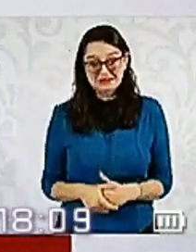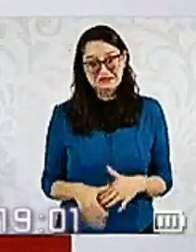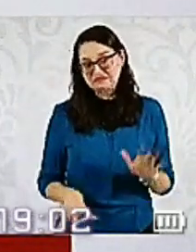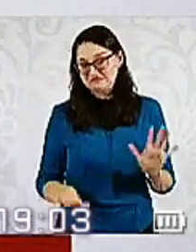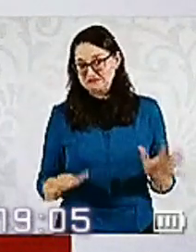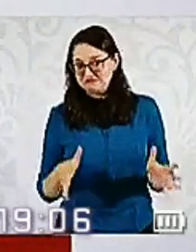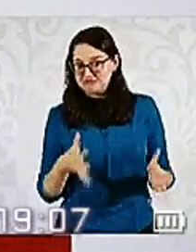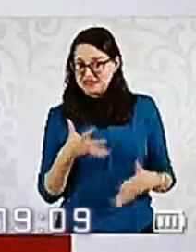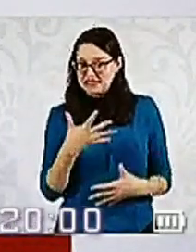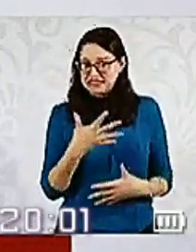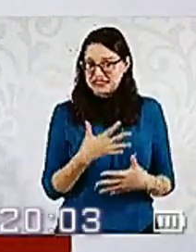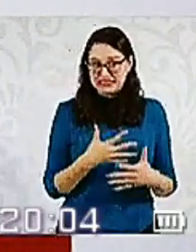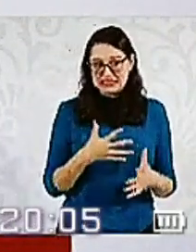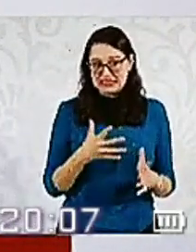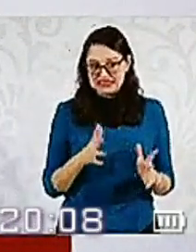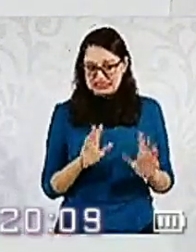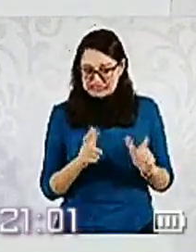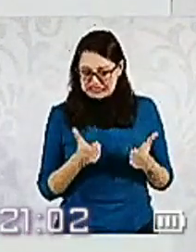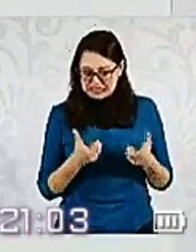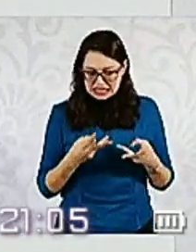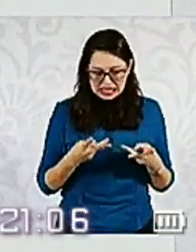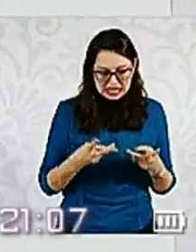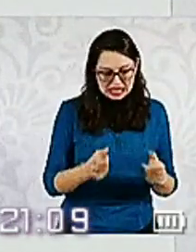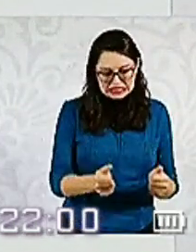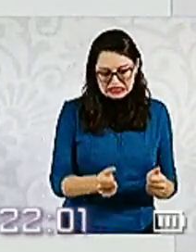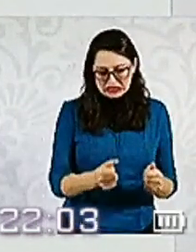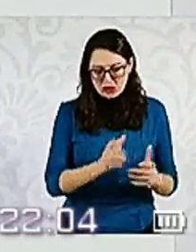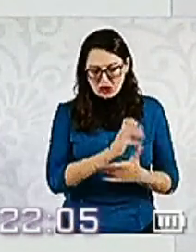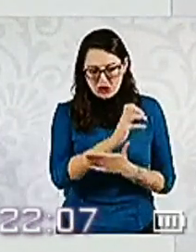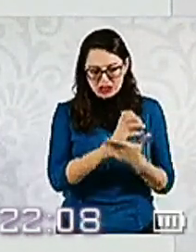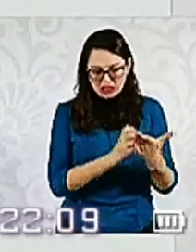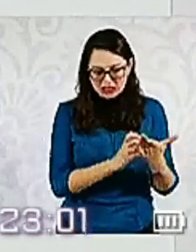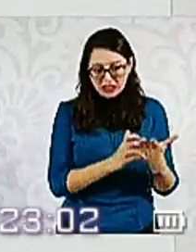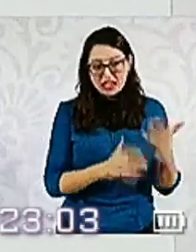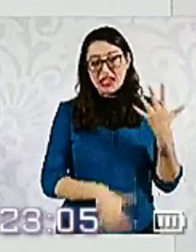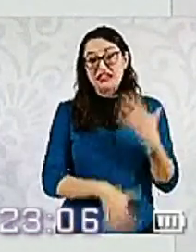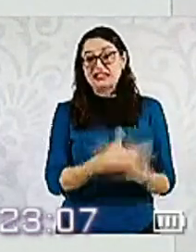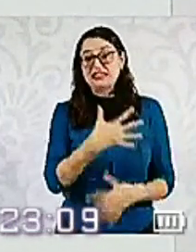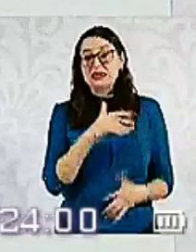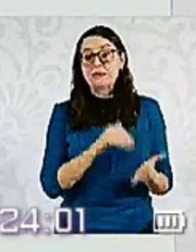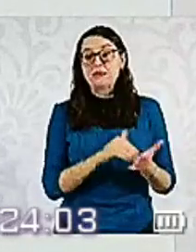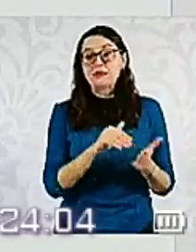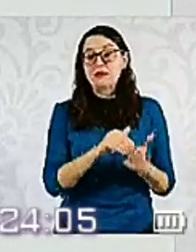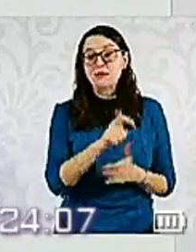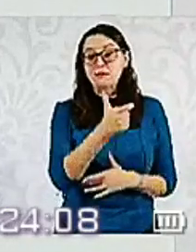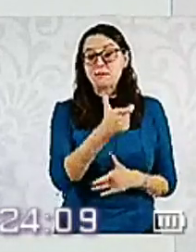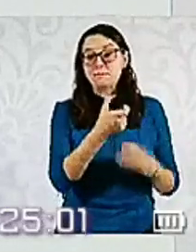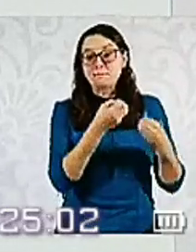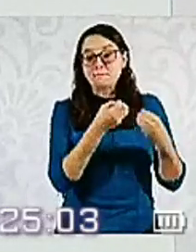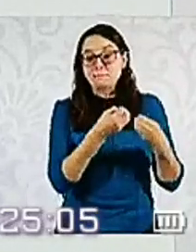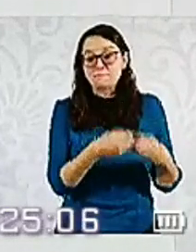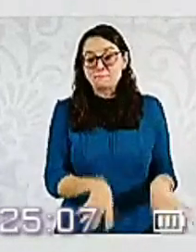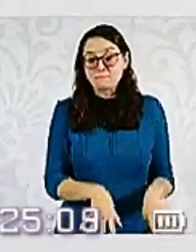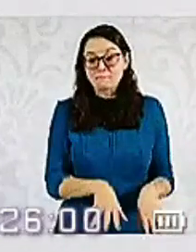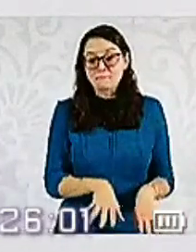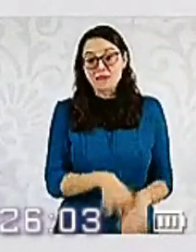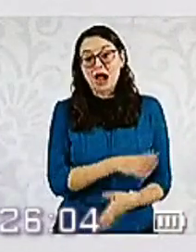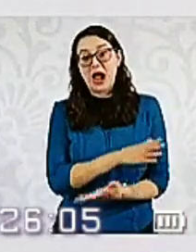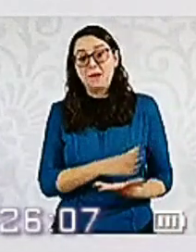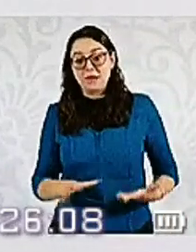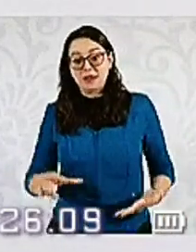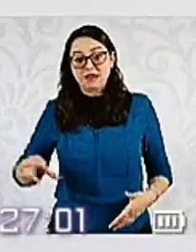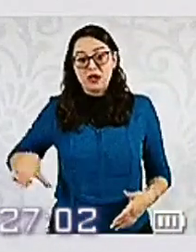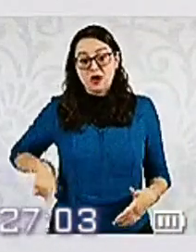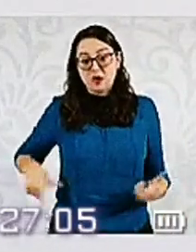15,000, viendo nada más el gasto público, digamos, los contratos son 15,000 millones de pesos. Si metemos también la inversión pública, pues serían